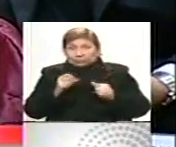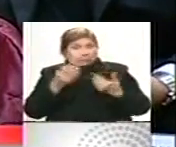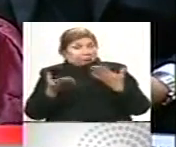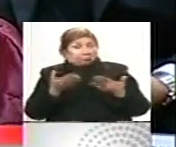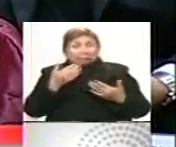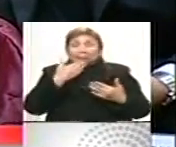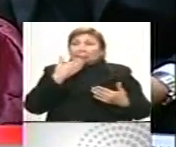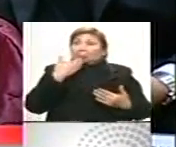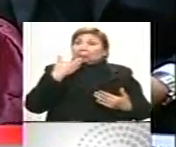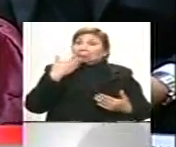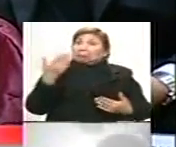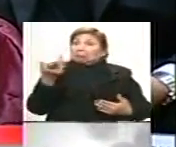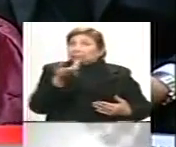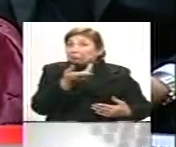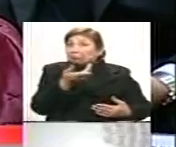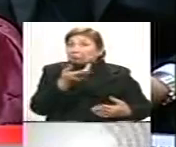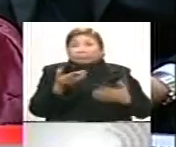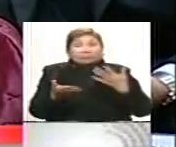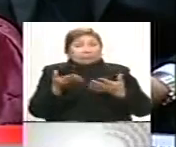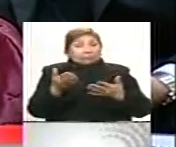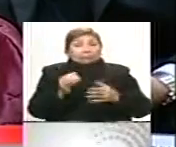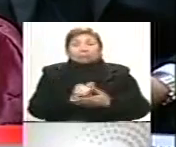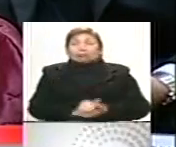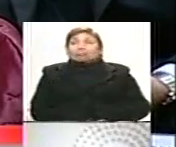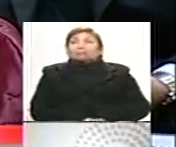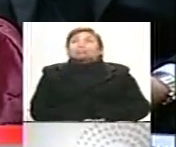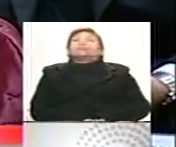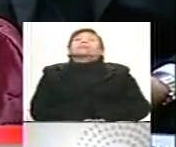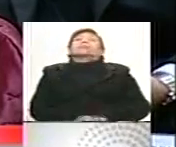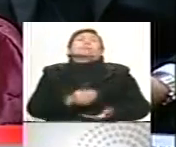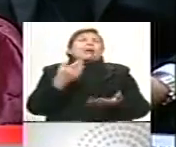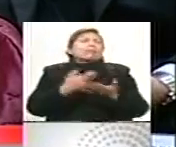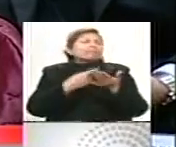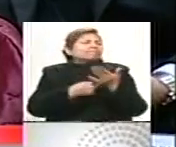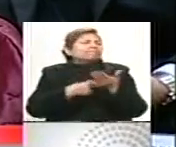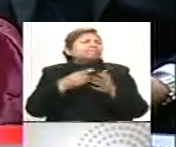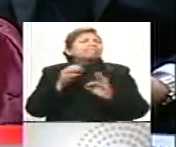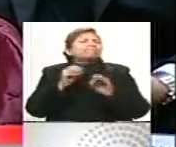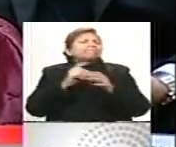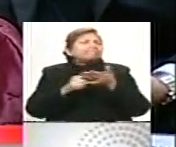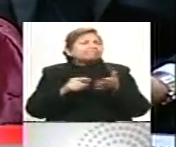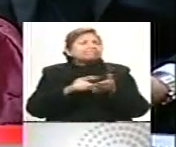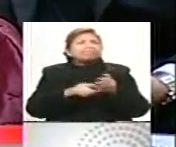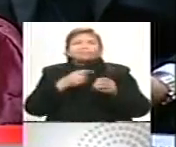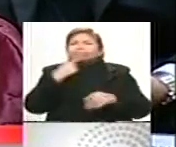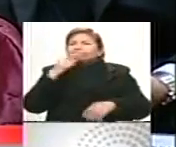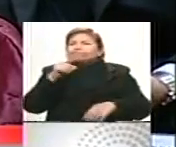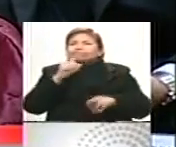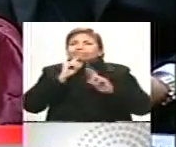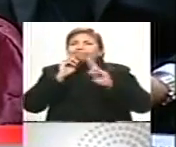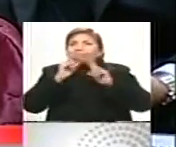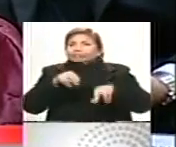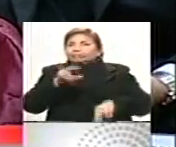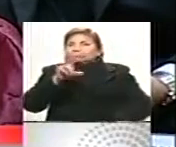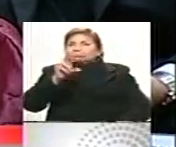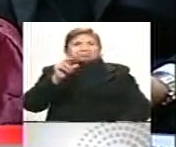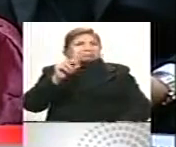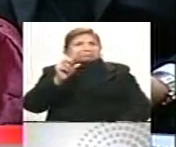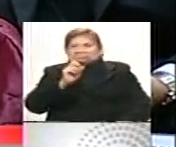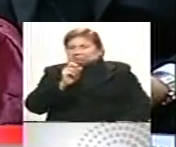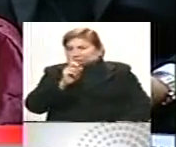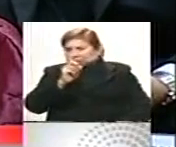podría hacer este cuestionamiento. Y la respuesta es no. No,